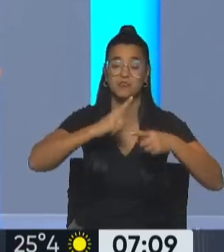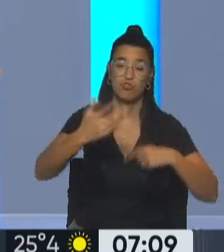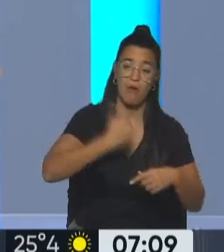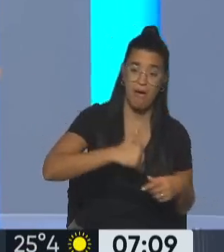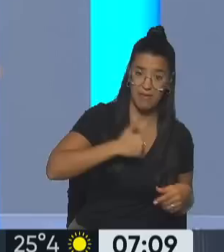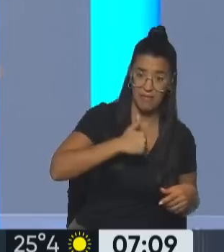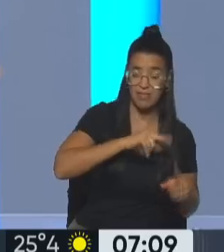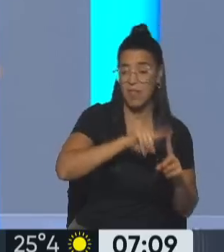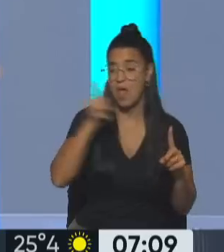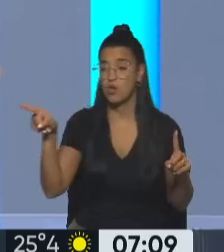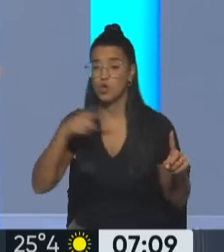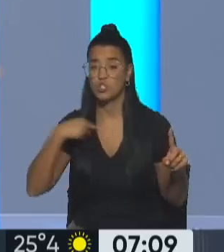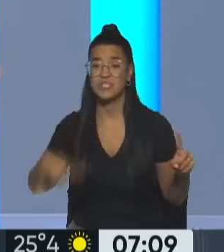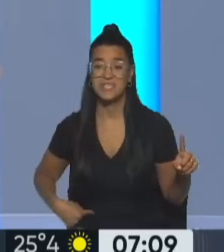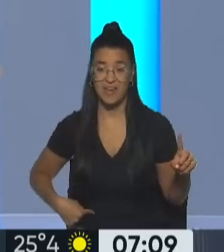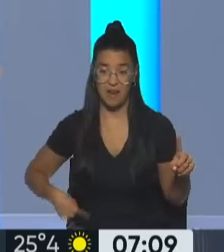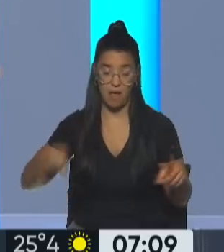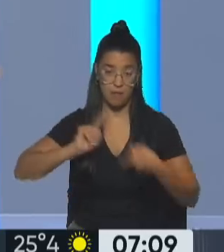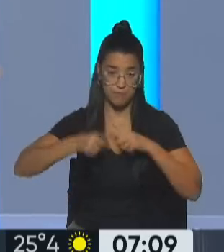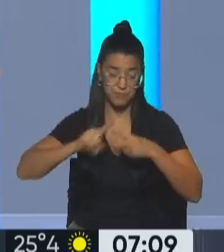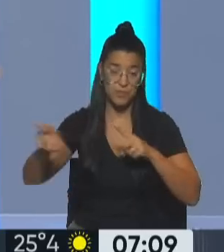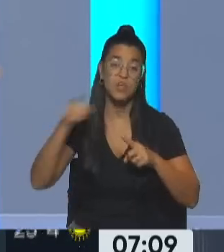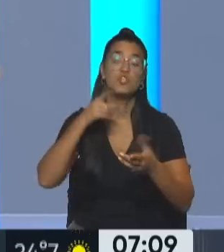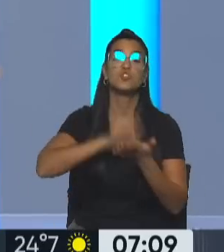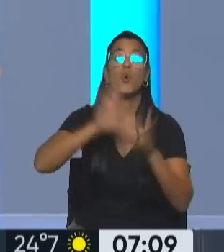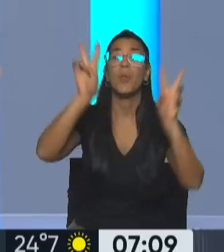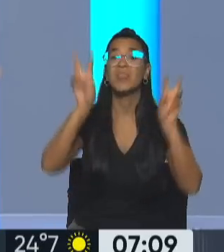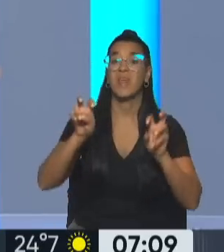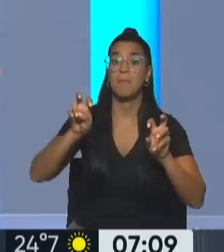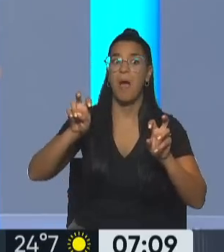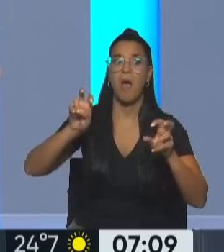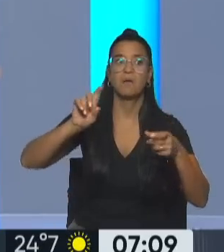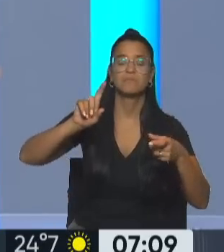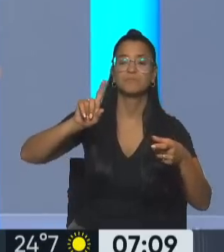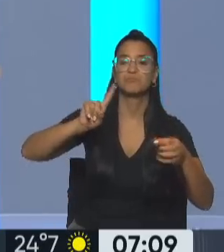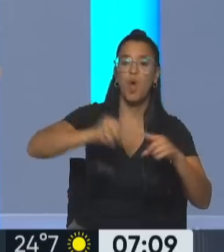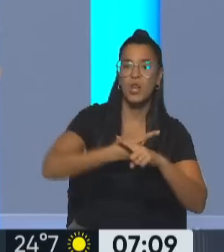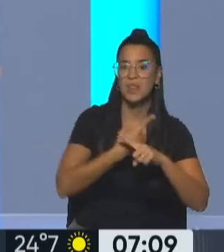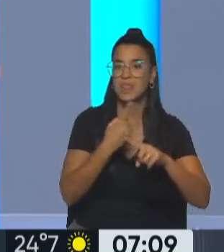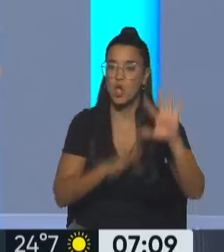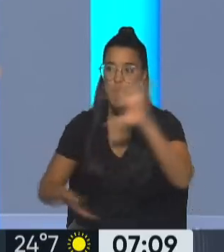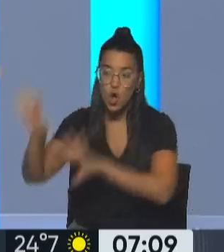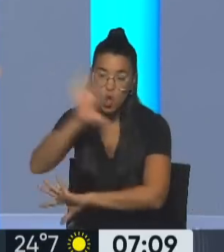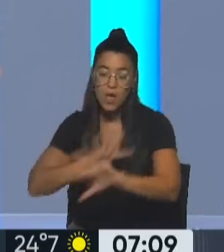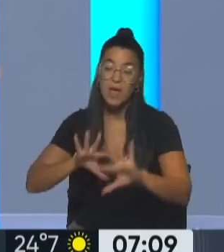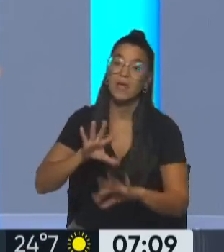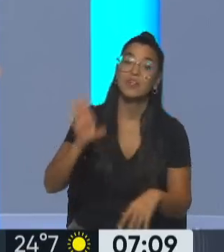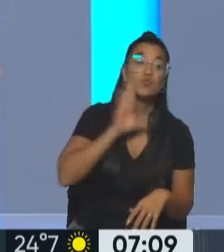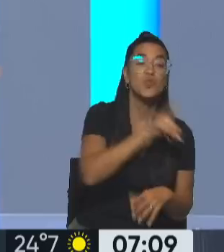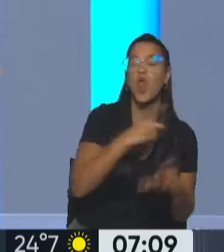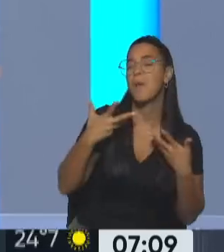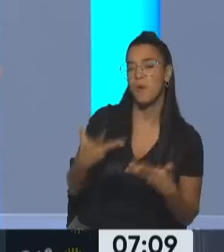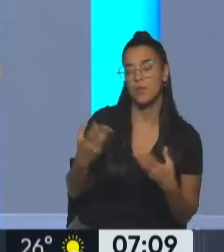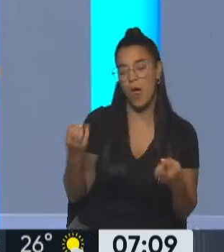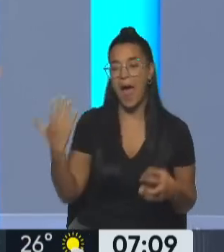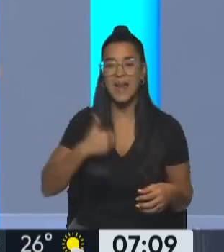Argentina con china sí eso en términos geopolíticos a Estados Unidos le molesta porque porque la Argentina no tiene